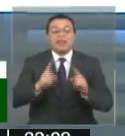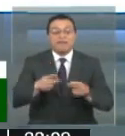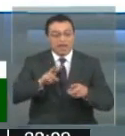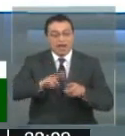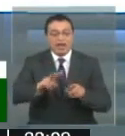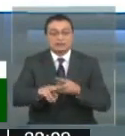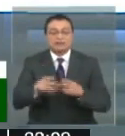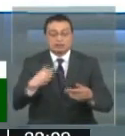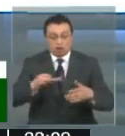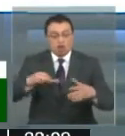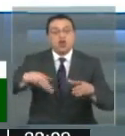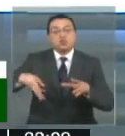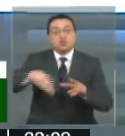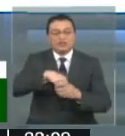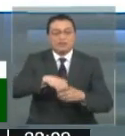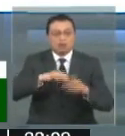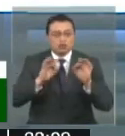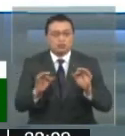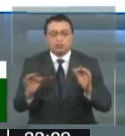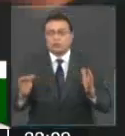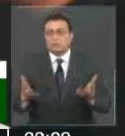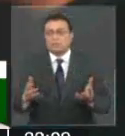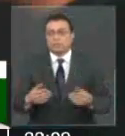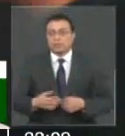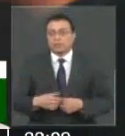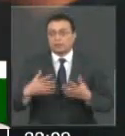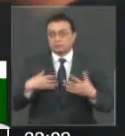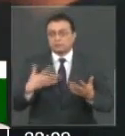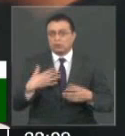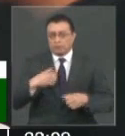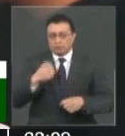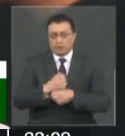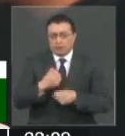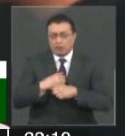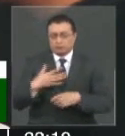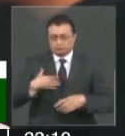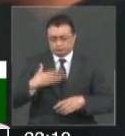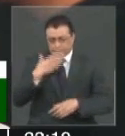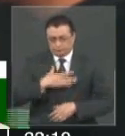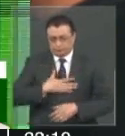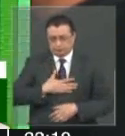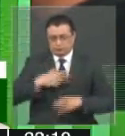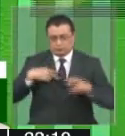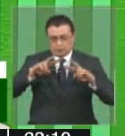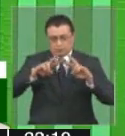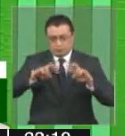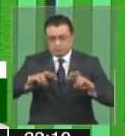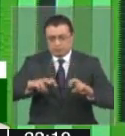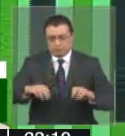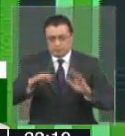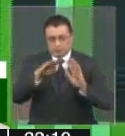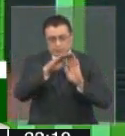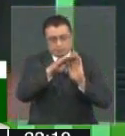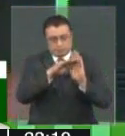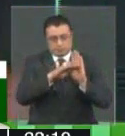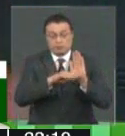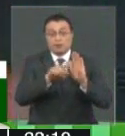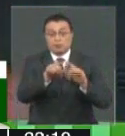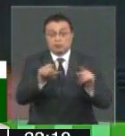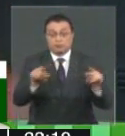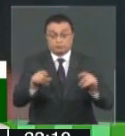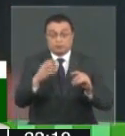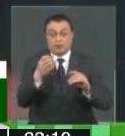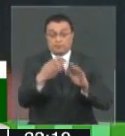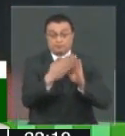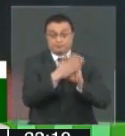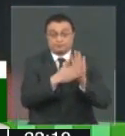ser inclusivo. Porque sabes que, Jaira, yo, no sé, me di el trabajo de buscar en la lista que tienen ustedes en la